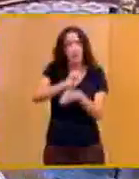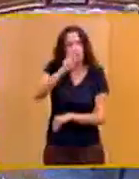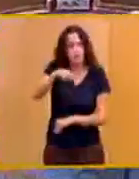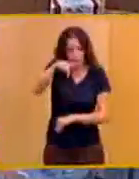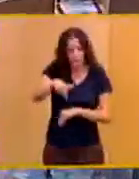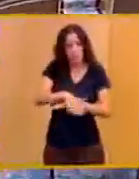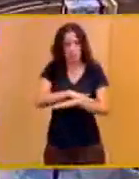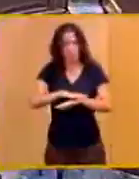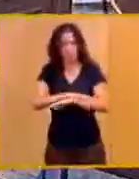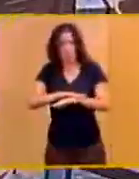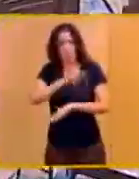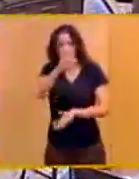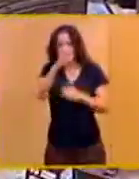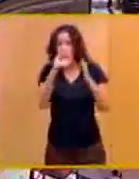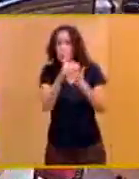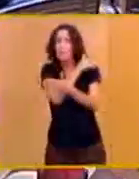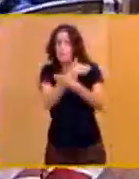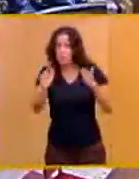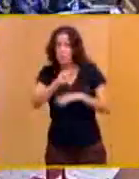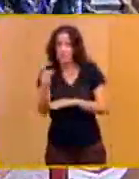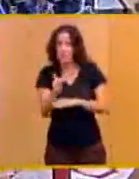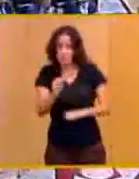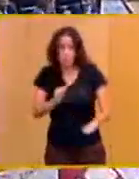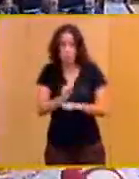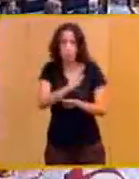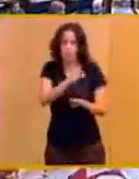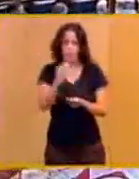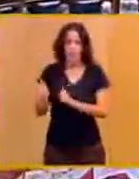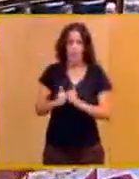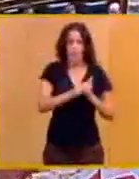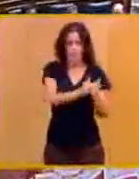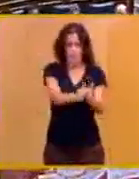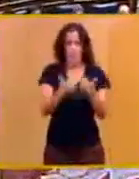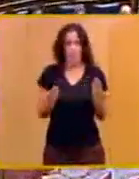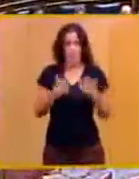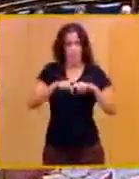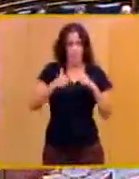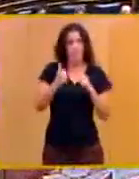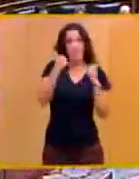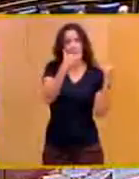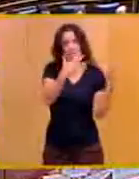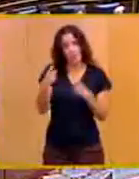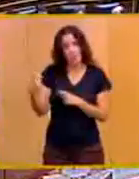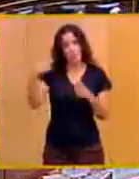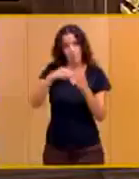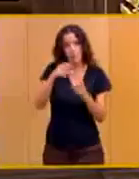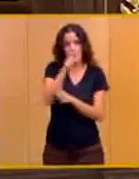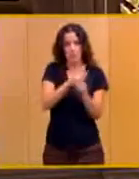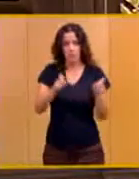5.000 millones de euros de inversión en dependencia y que hoy atiende a 600.000 dependientes, con